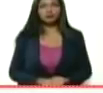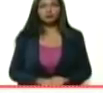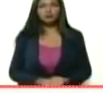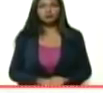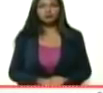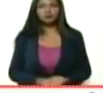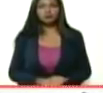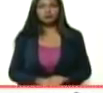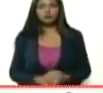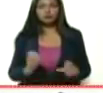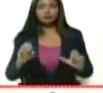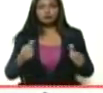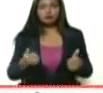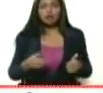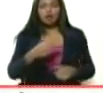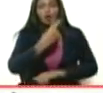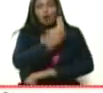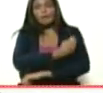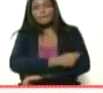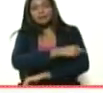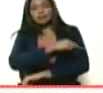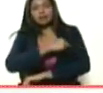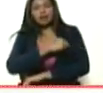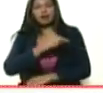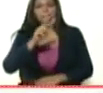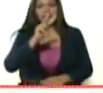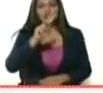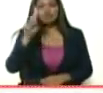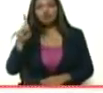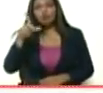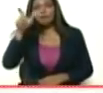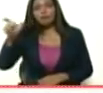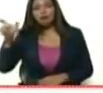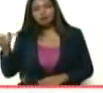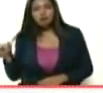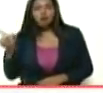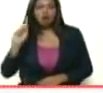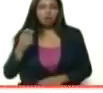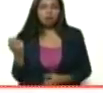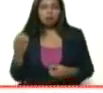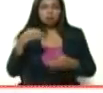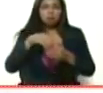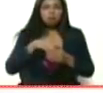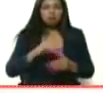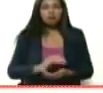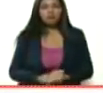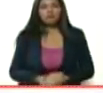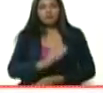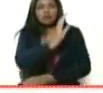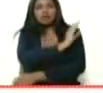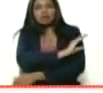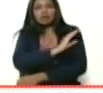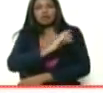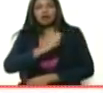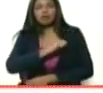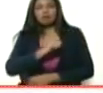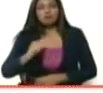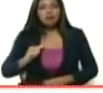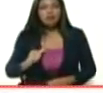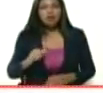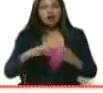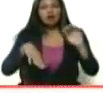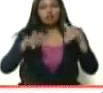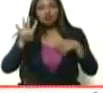Están ingresados en hospitales 21 personas, en clínicas privadas 14 y,